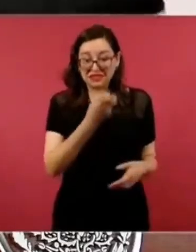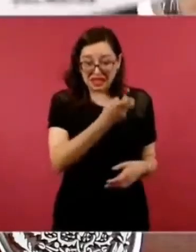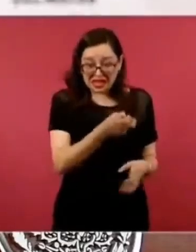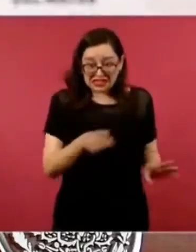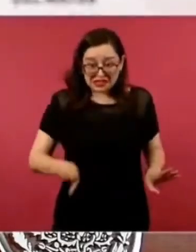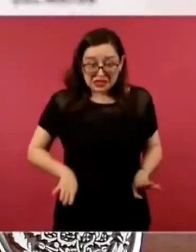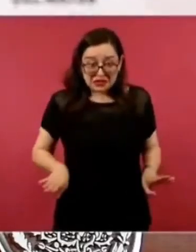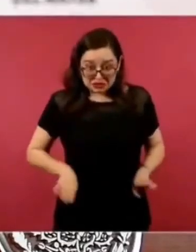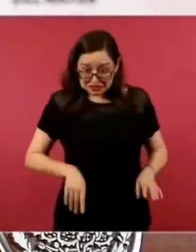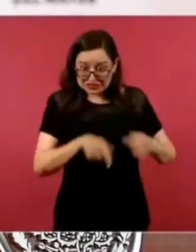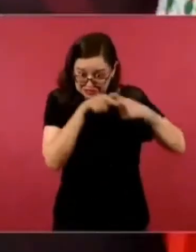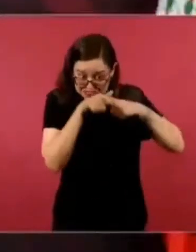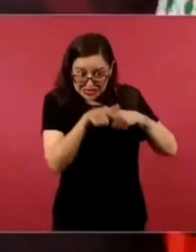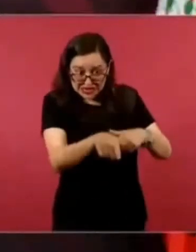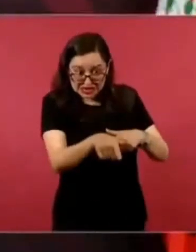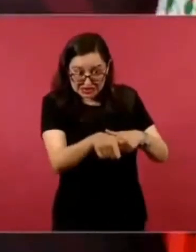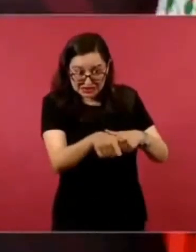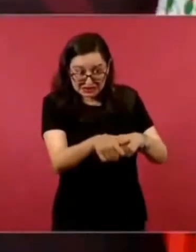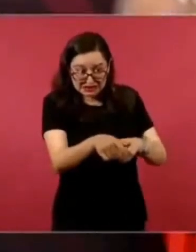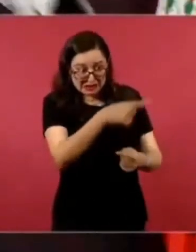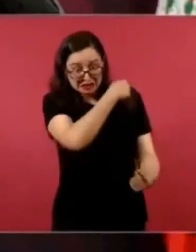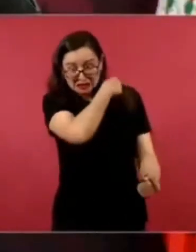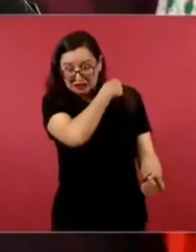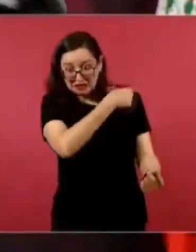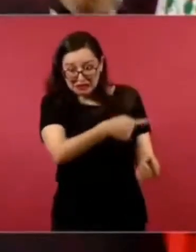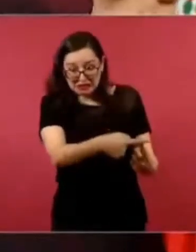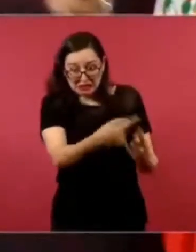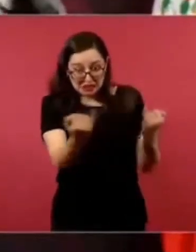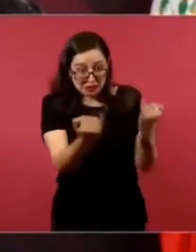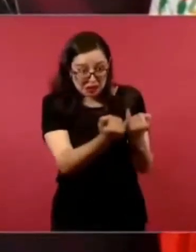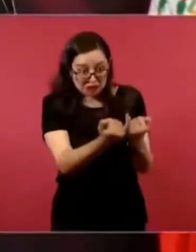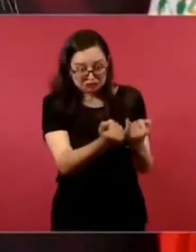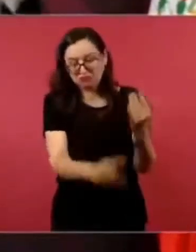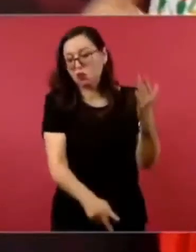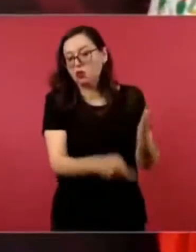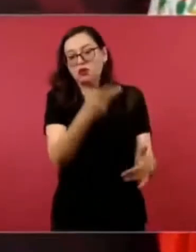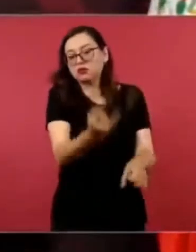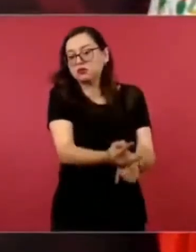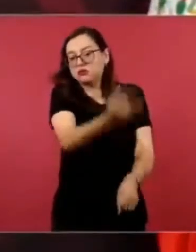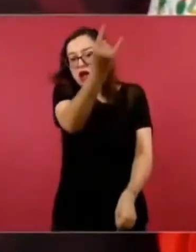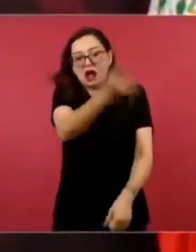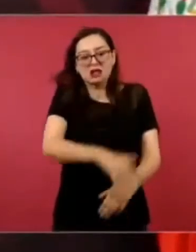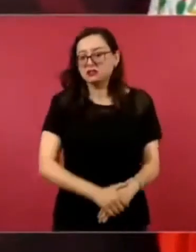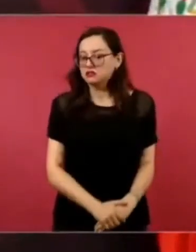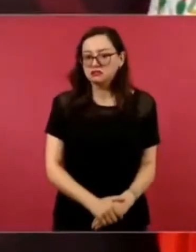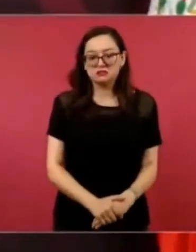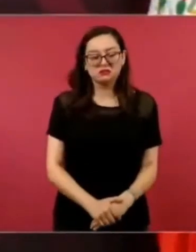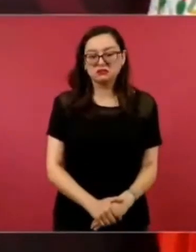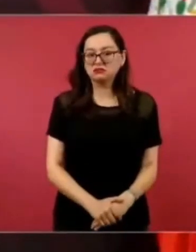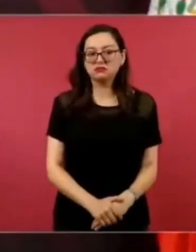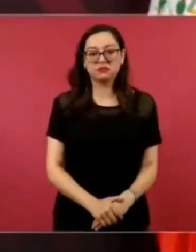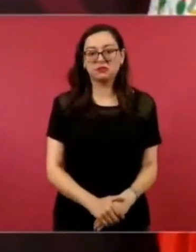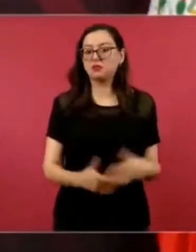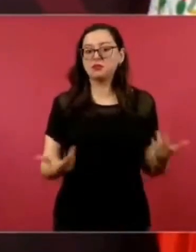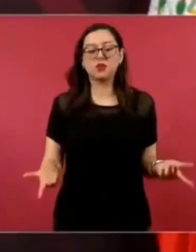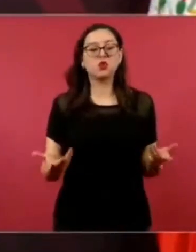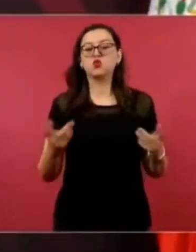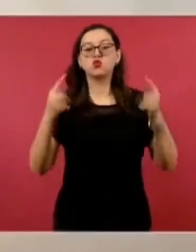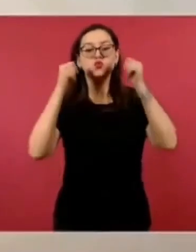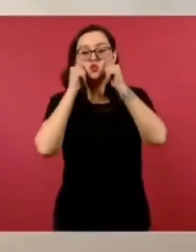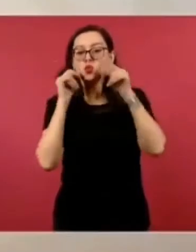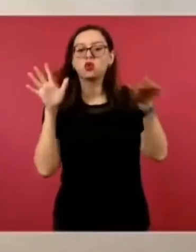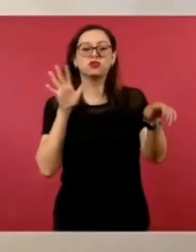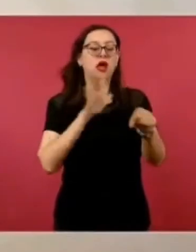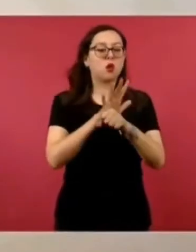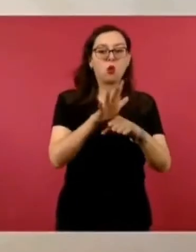con eso, pues van al fracaso, aunque cambien de partido, cambien de